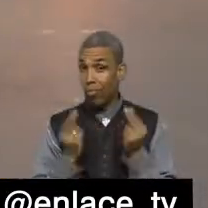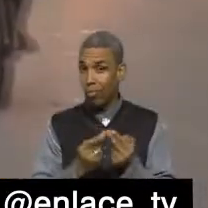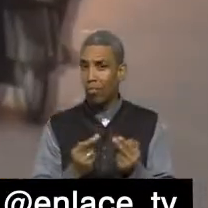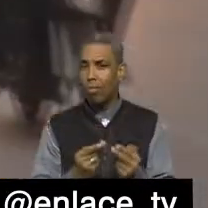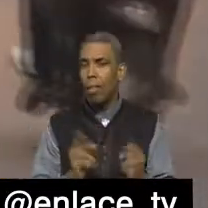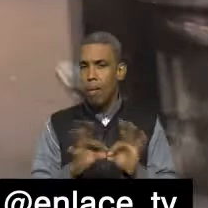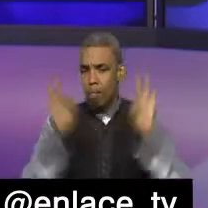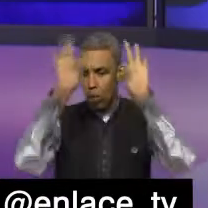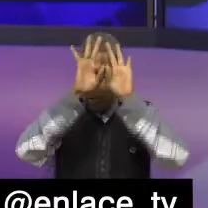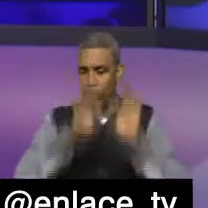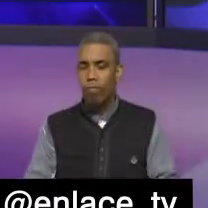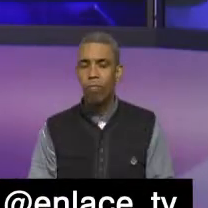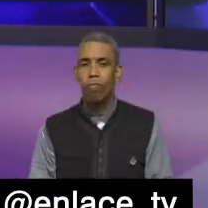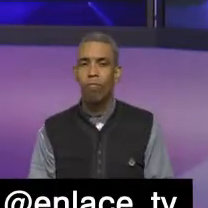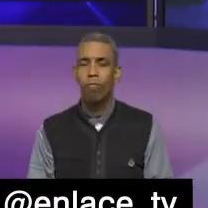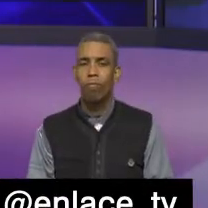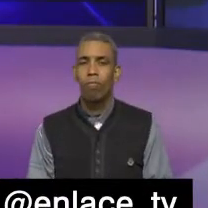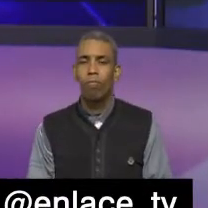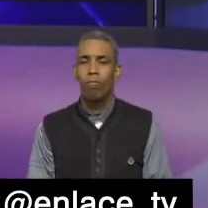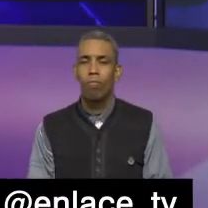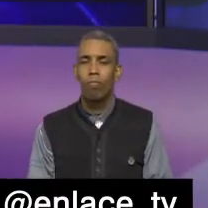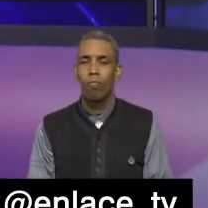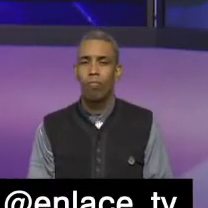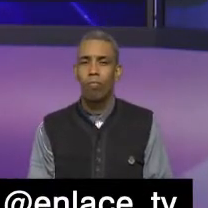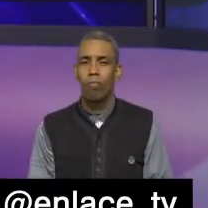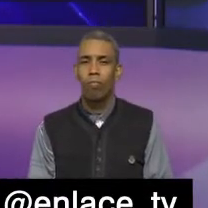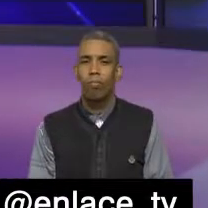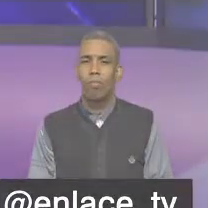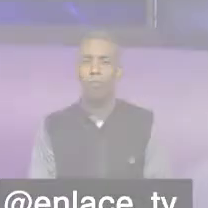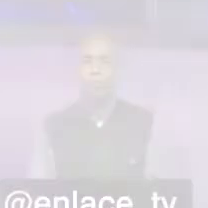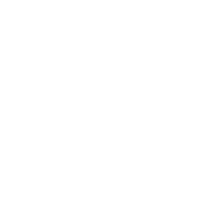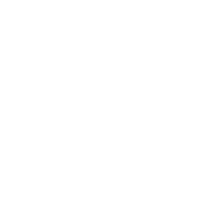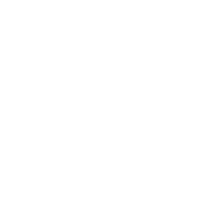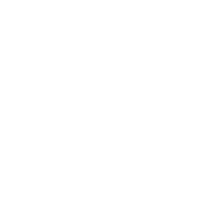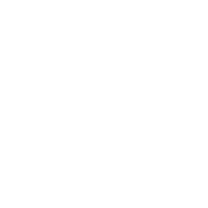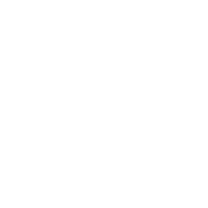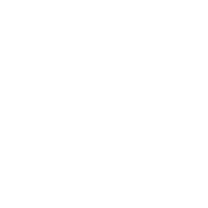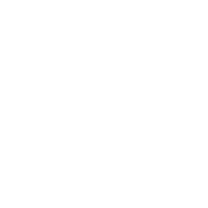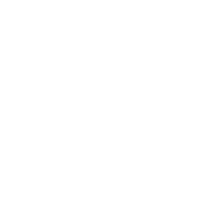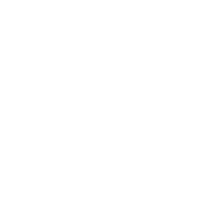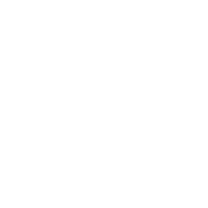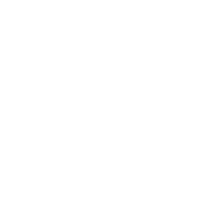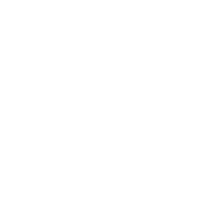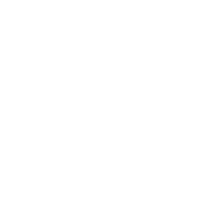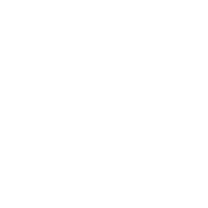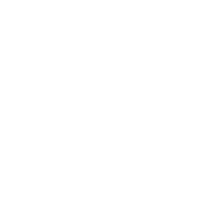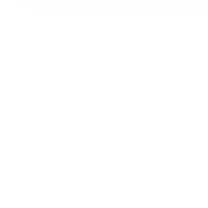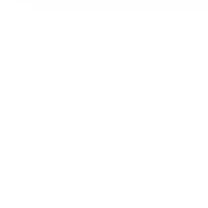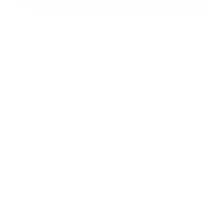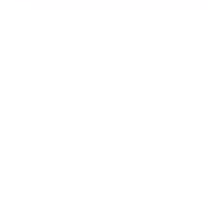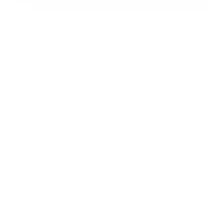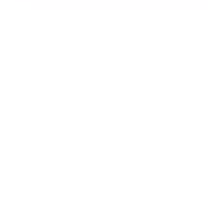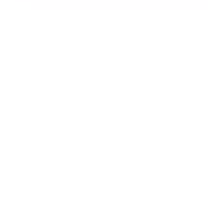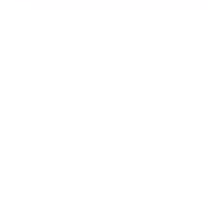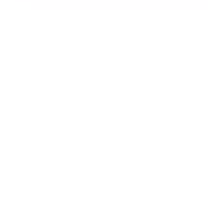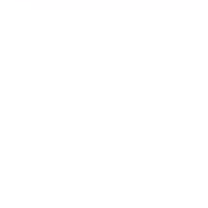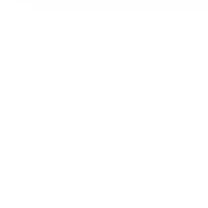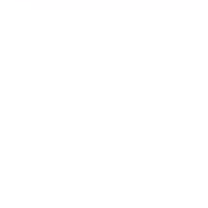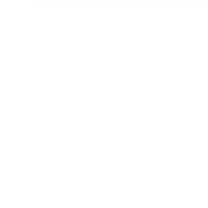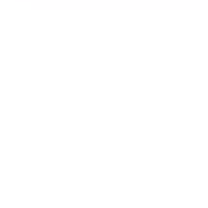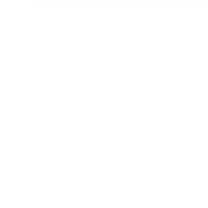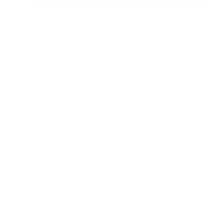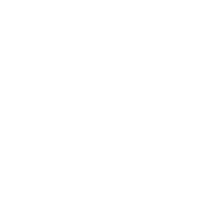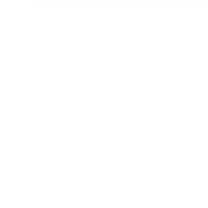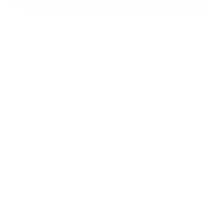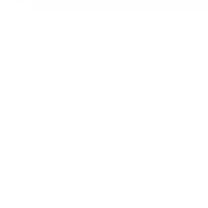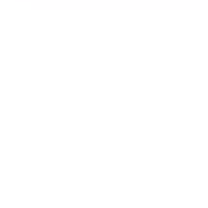regional. La oferta más completa de inmuebles de la región está a su alcance en Alianza Inmobiliaria, líder en la